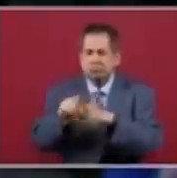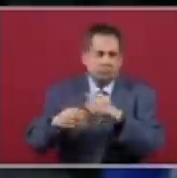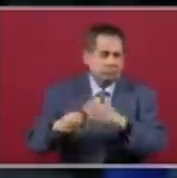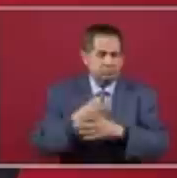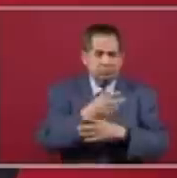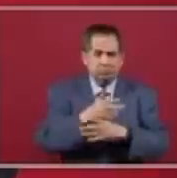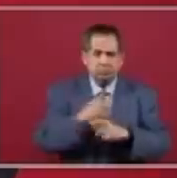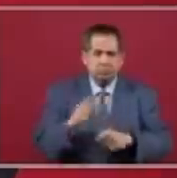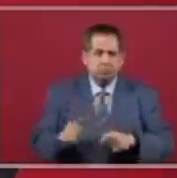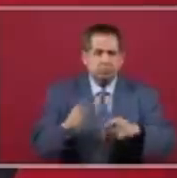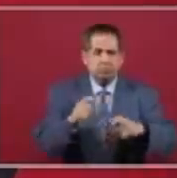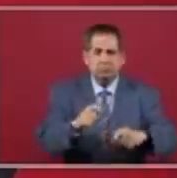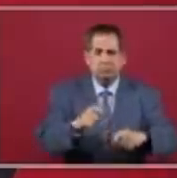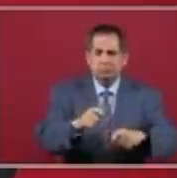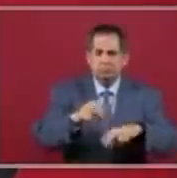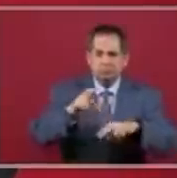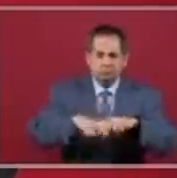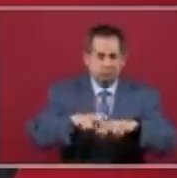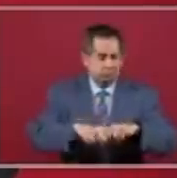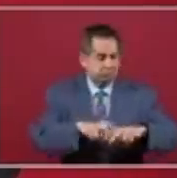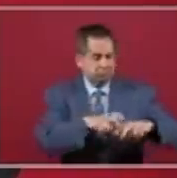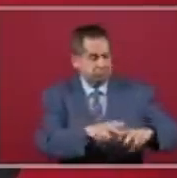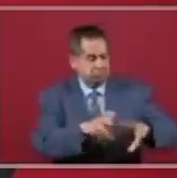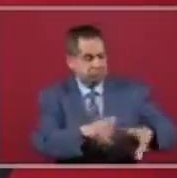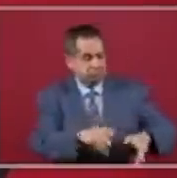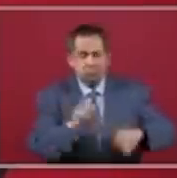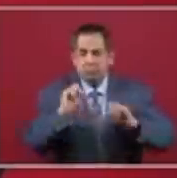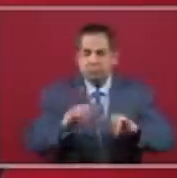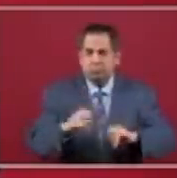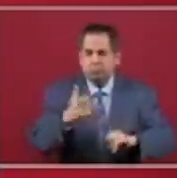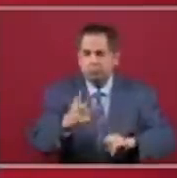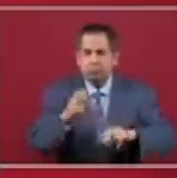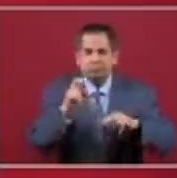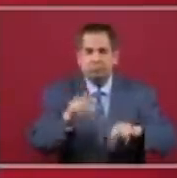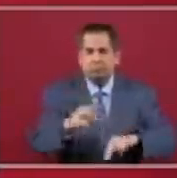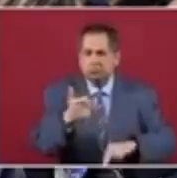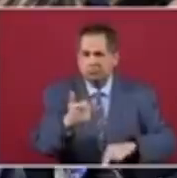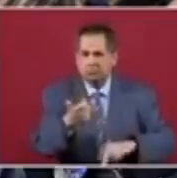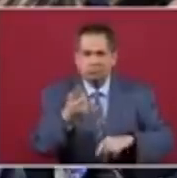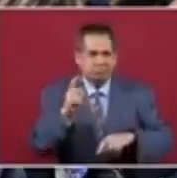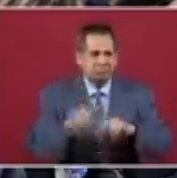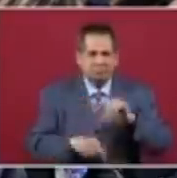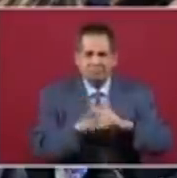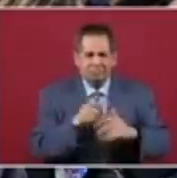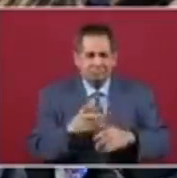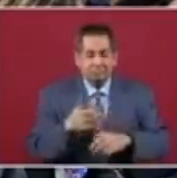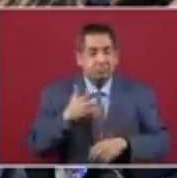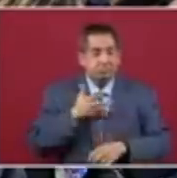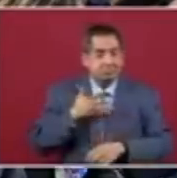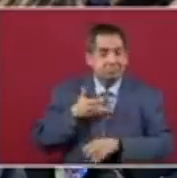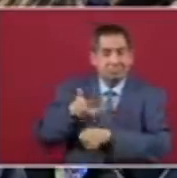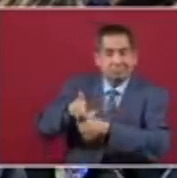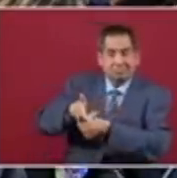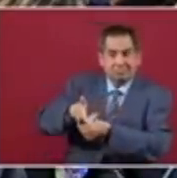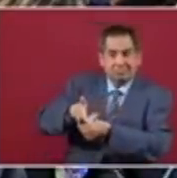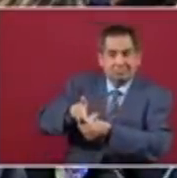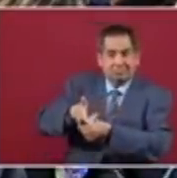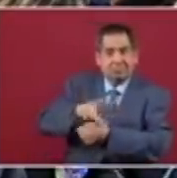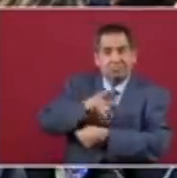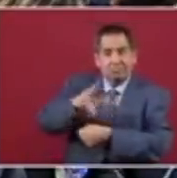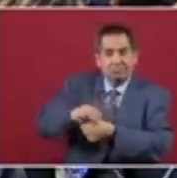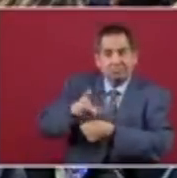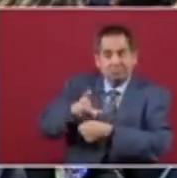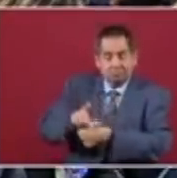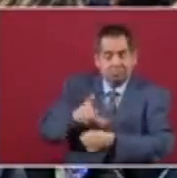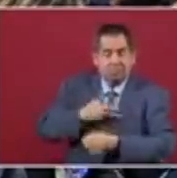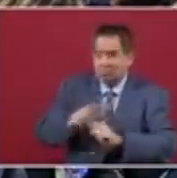la colocan en una escalinata de entrada, sin celular, sin dinero, le dejaron 3 pesos. Hay videos que grabaron todo, están